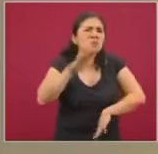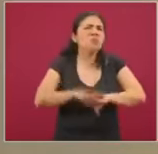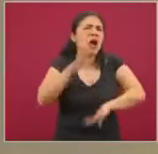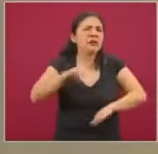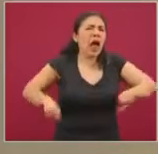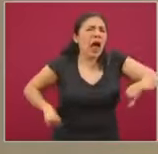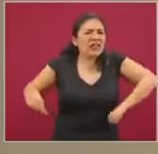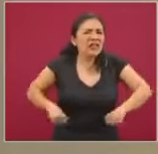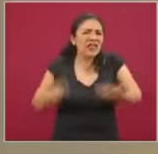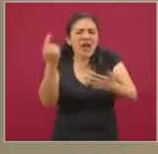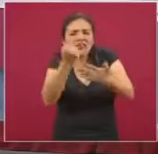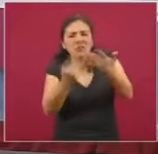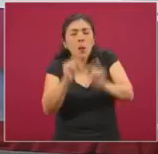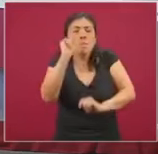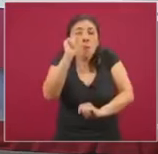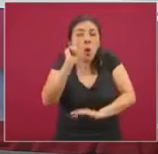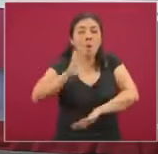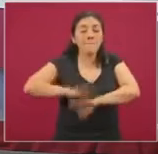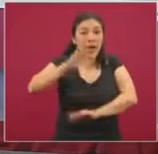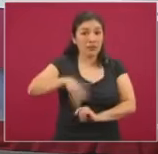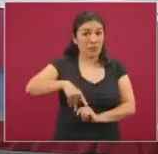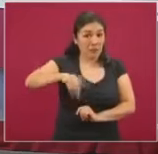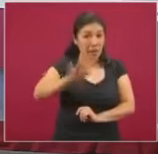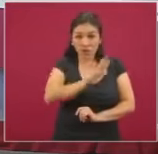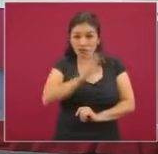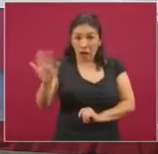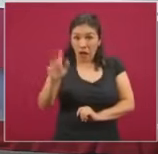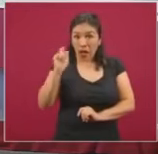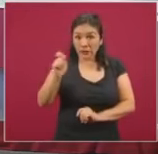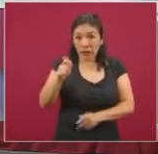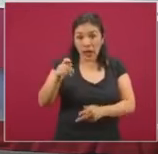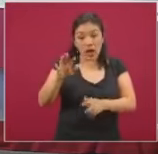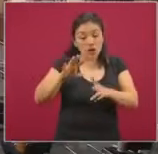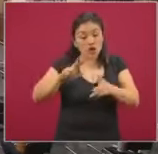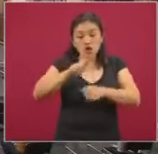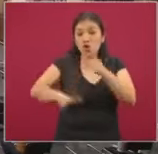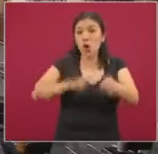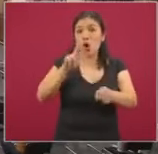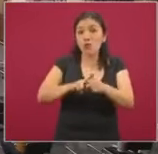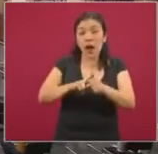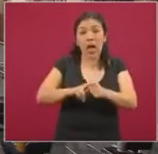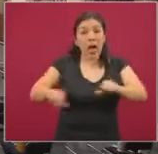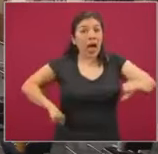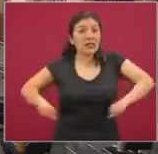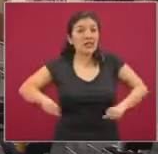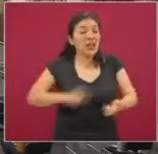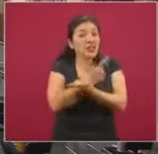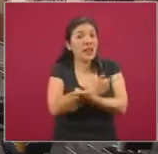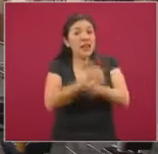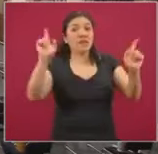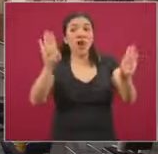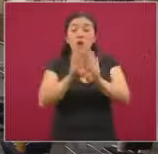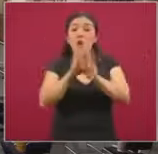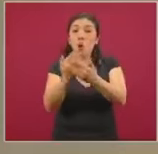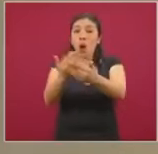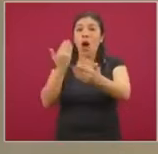estas actividades. Sin embargo, estas en ninguno de los niveles regresan a la total actividad como se tenía